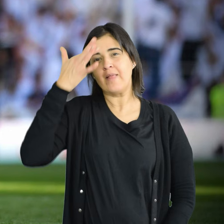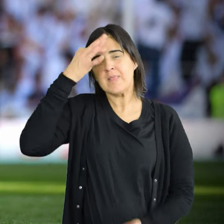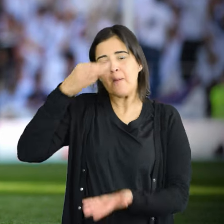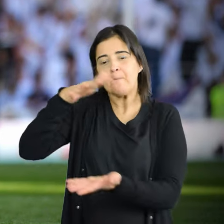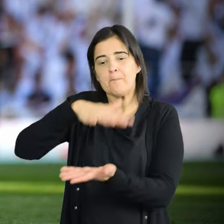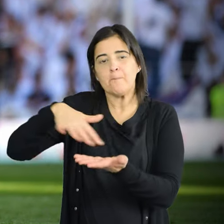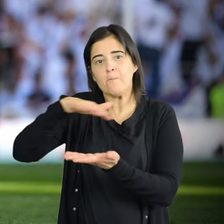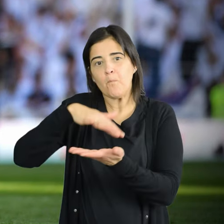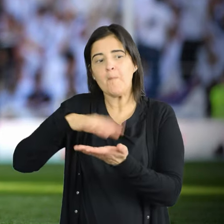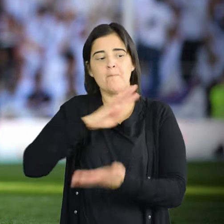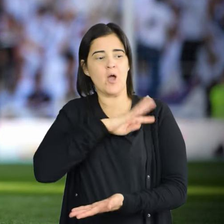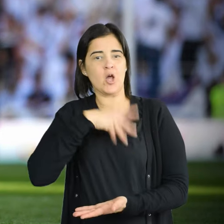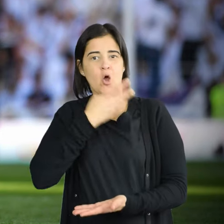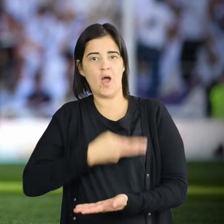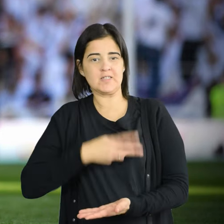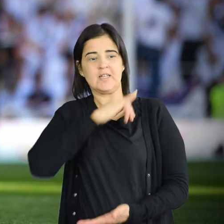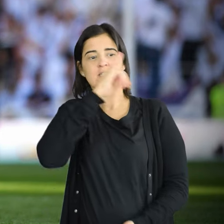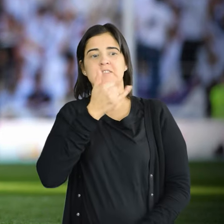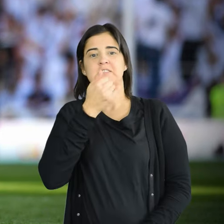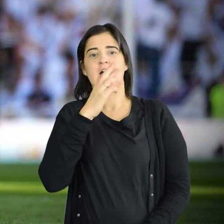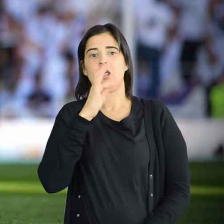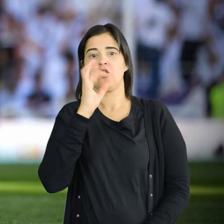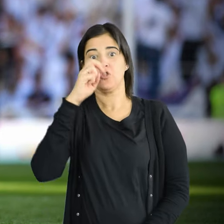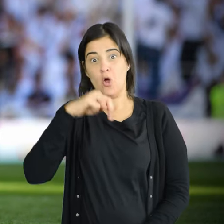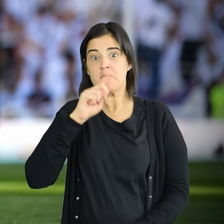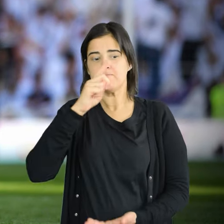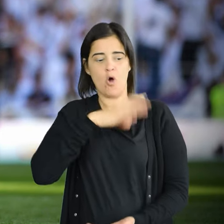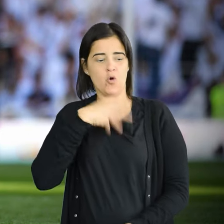en aquel pequeño pueblo de saton En Croacia